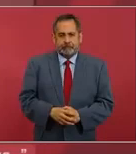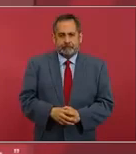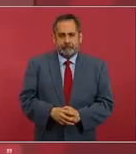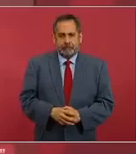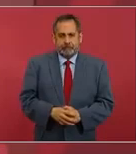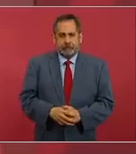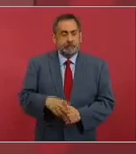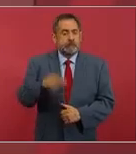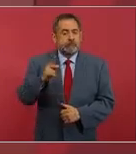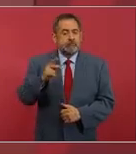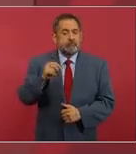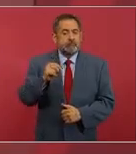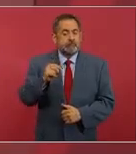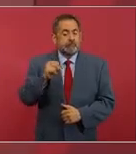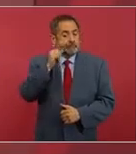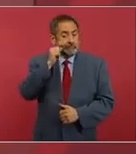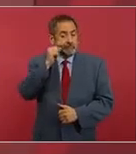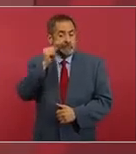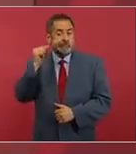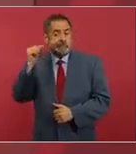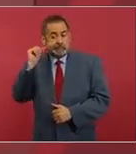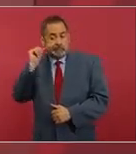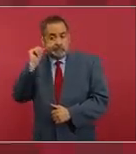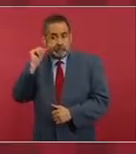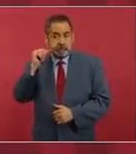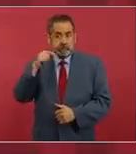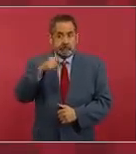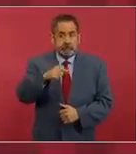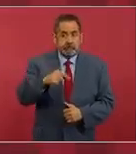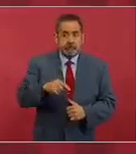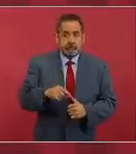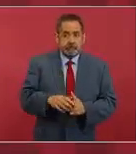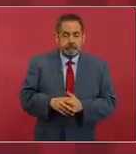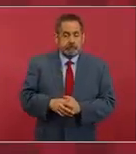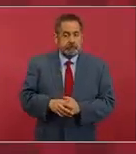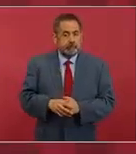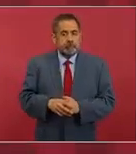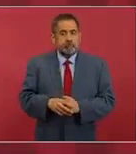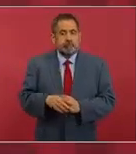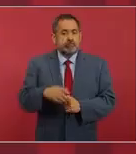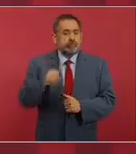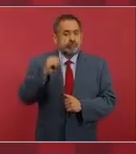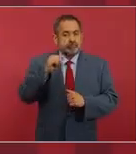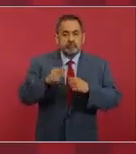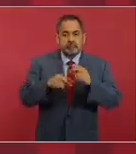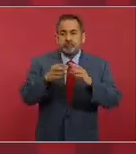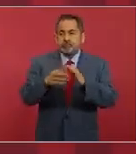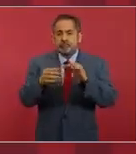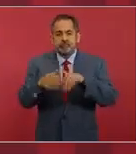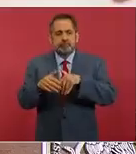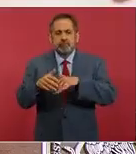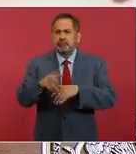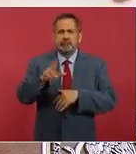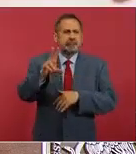Pero ayer salieron a decir que no se participara